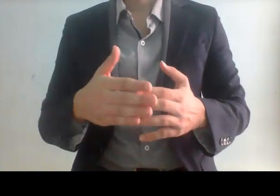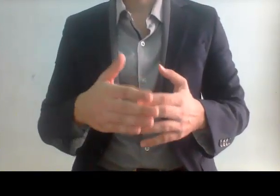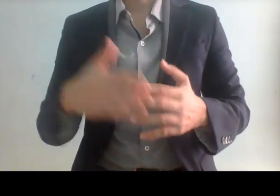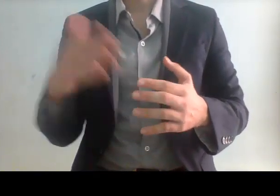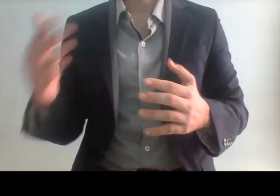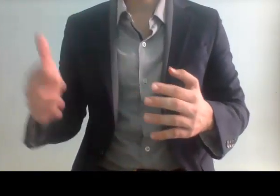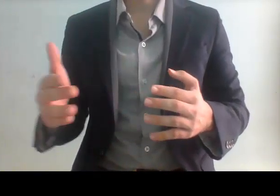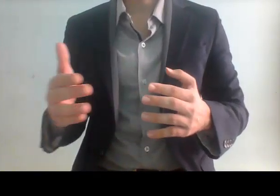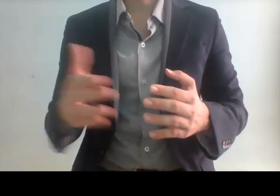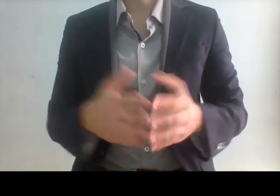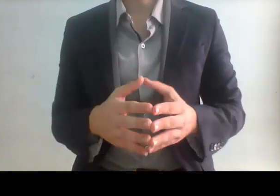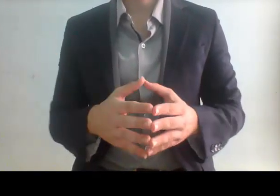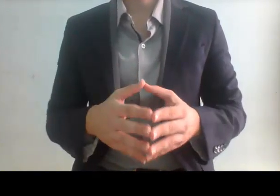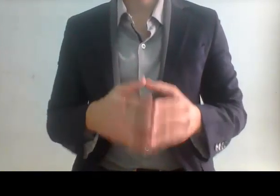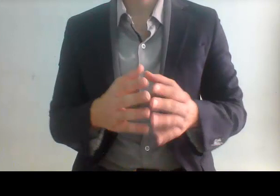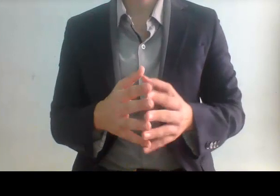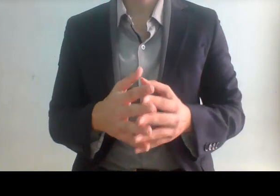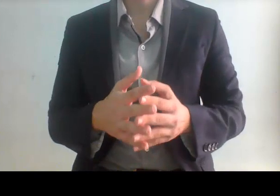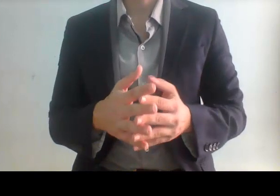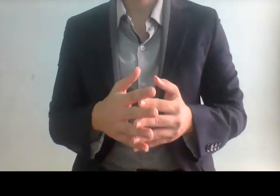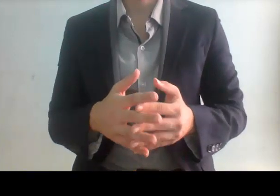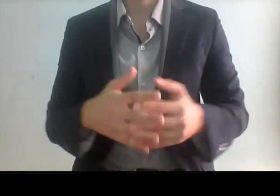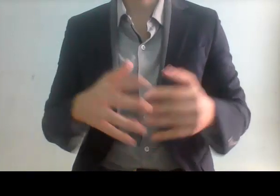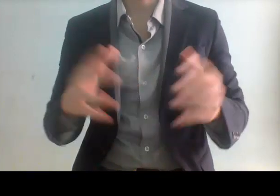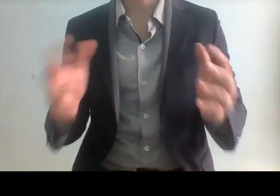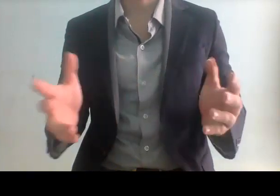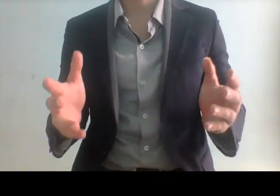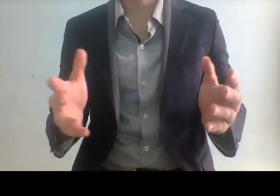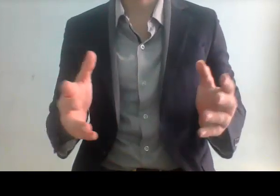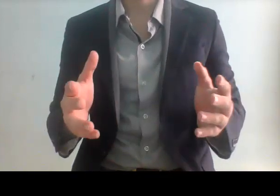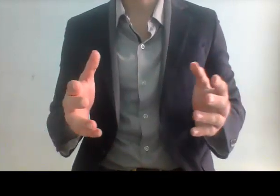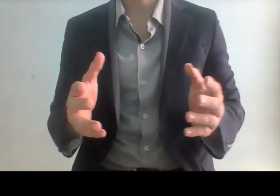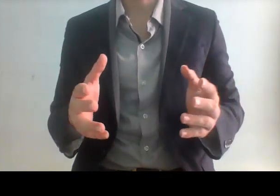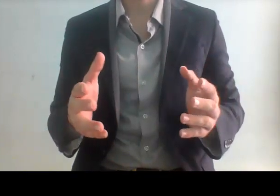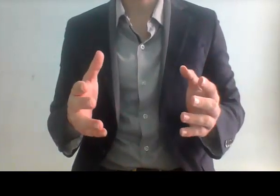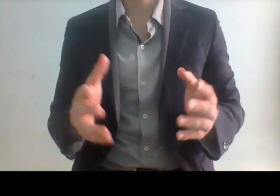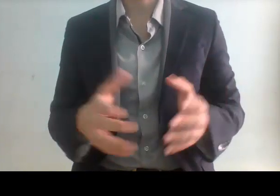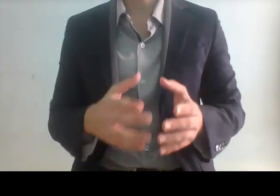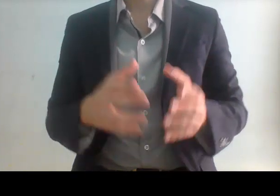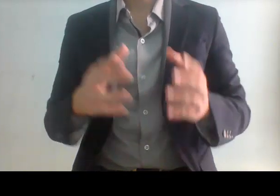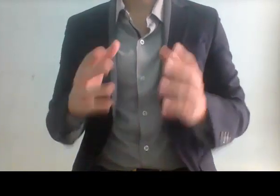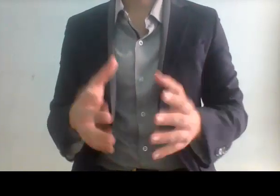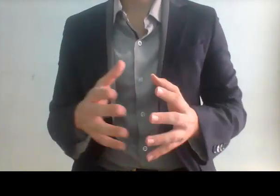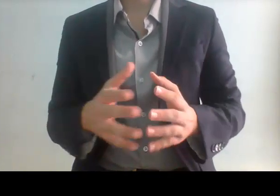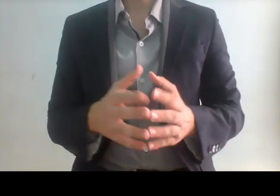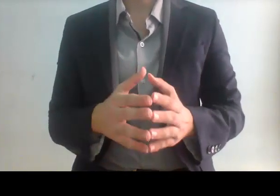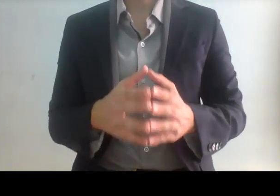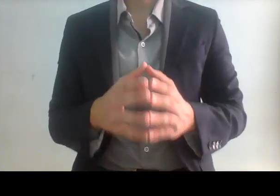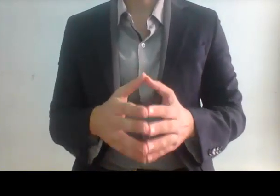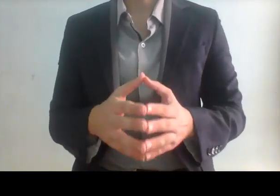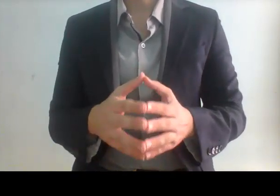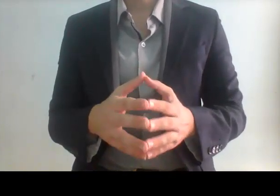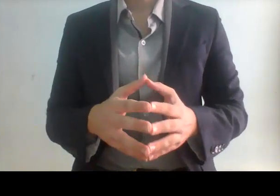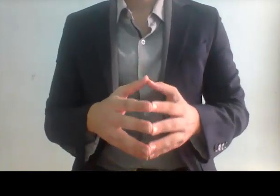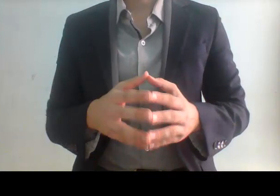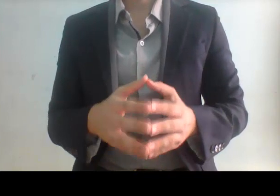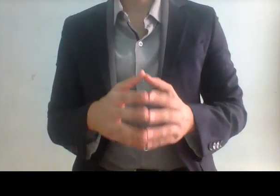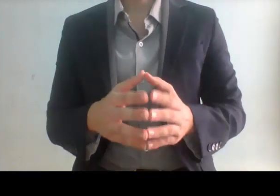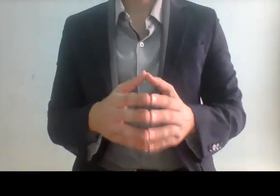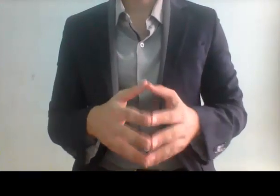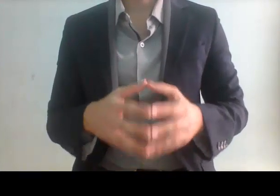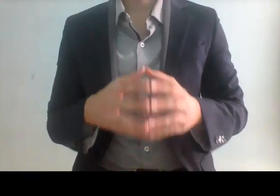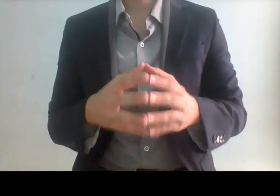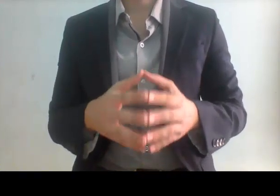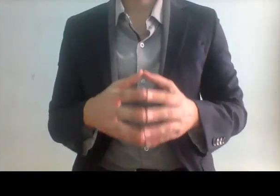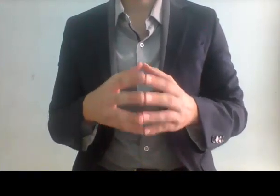integrado al presupuesto del año 2021. De esa forma se pueda reestructurar de alguna forma la economía del país. No va a ser de forma tan rápida, pero sí